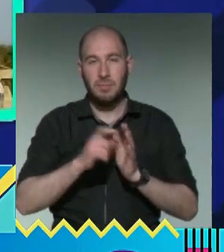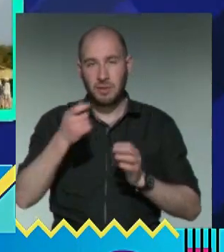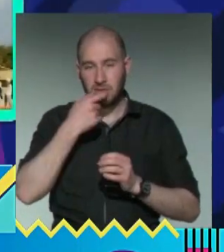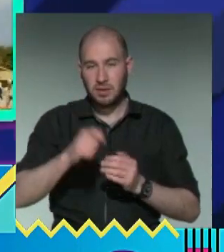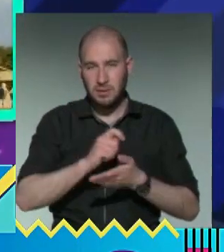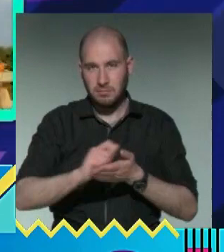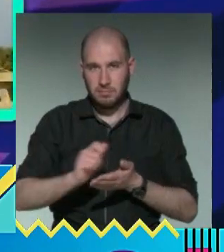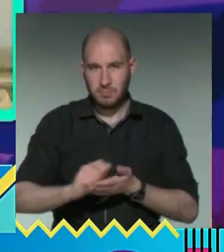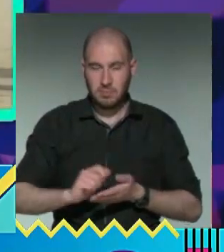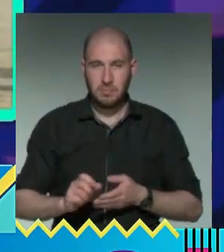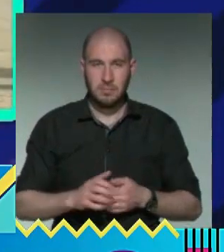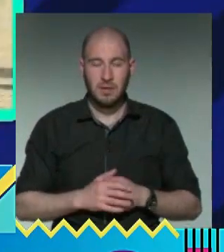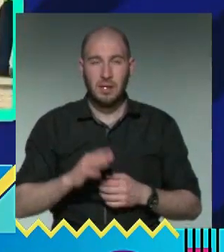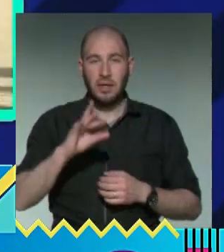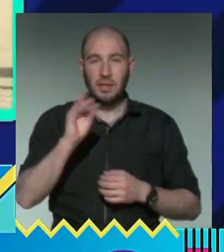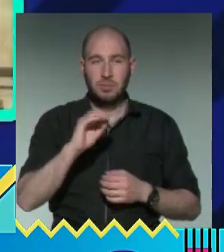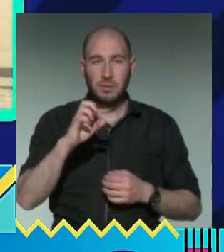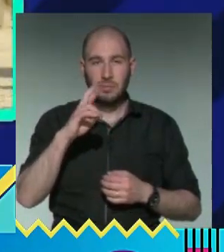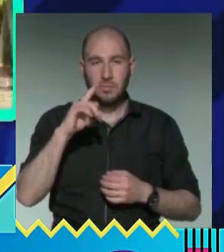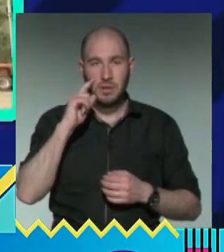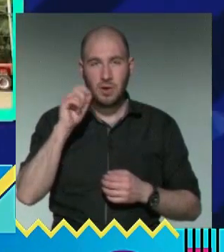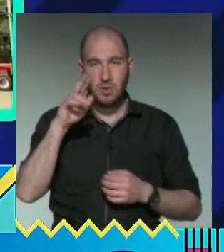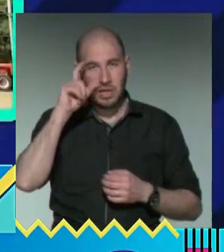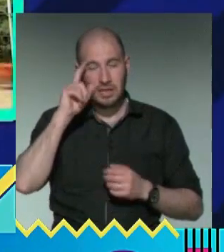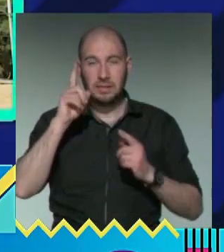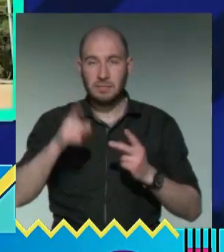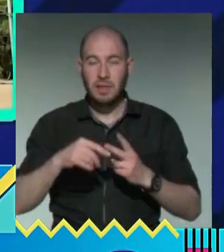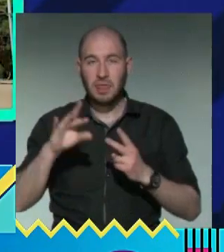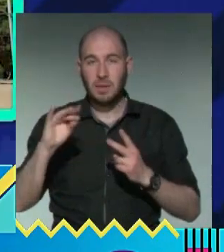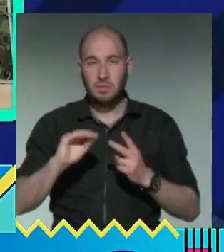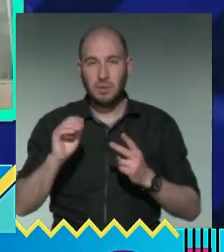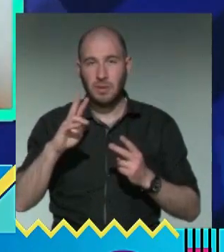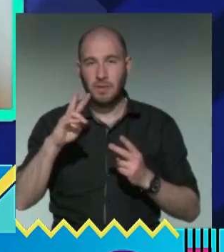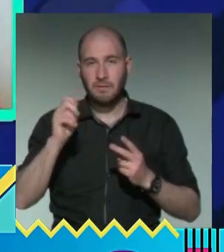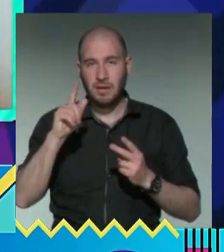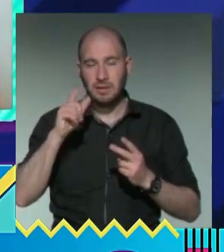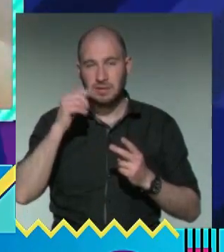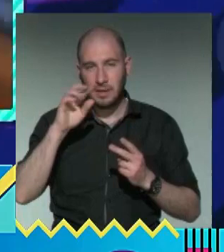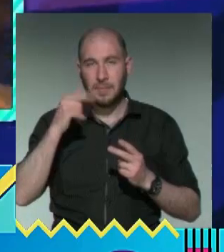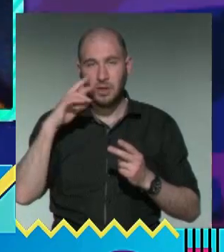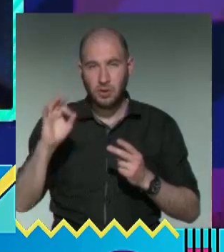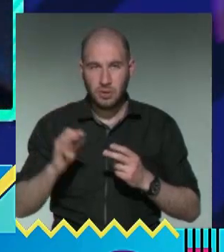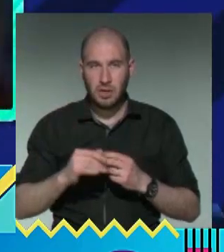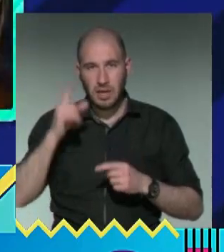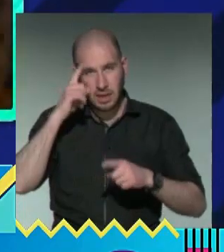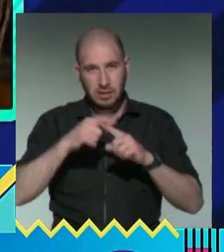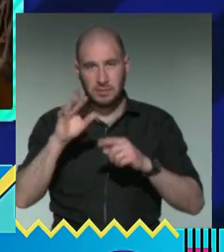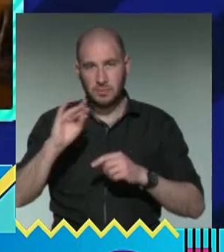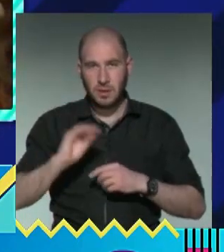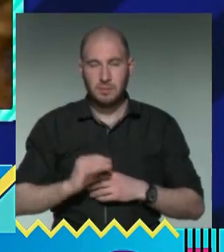provincial. El diputado Priore y el diputado Balcer Miró, que ya, bueno, es